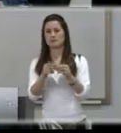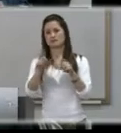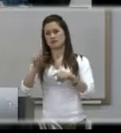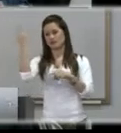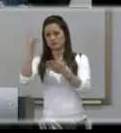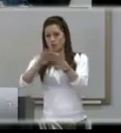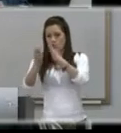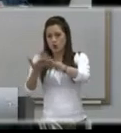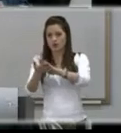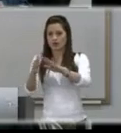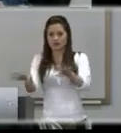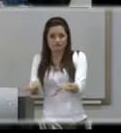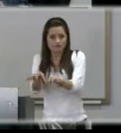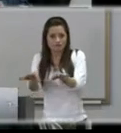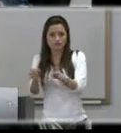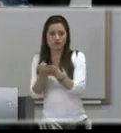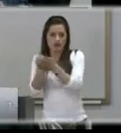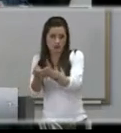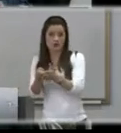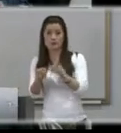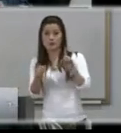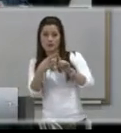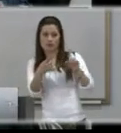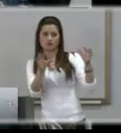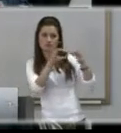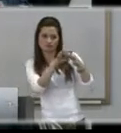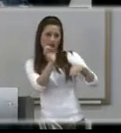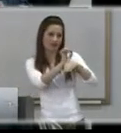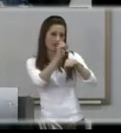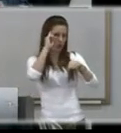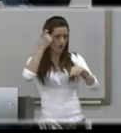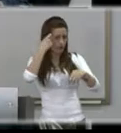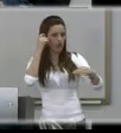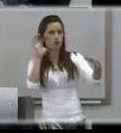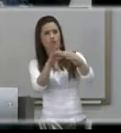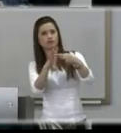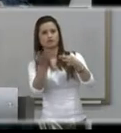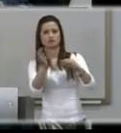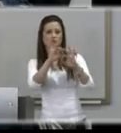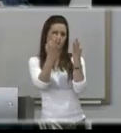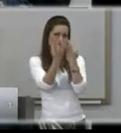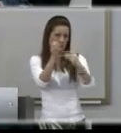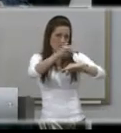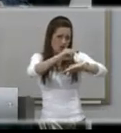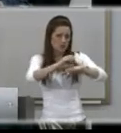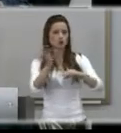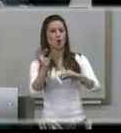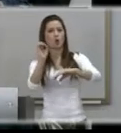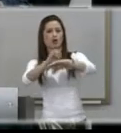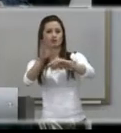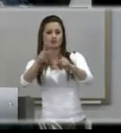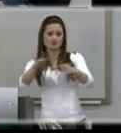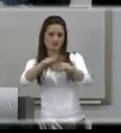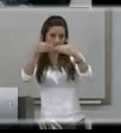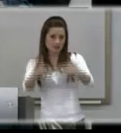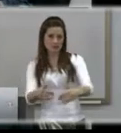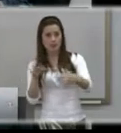y pedagogía en derechos con organizaciones de familias, con entidades del gobierno, con organizaciones de personas con discapacidad.